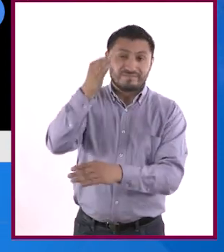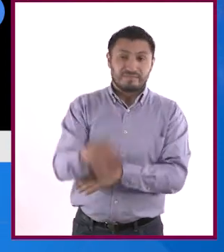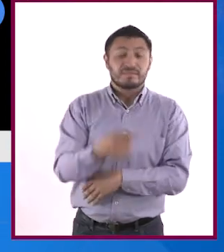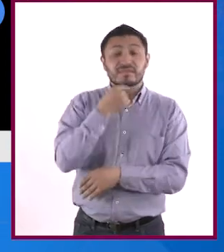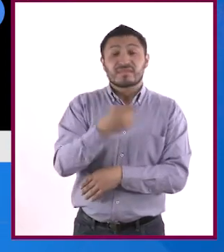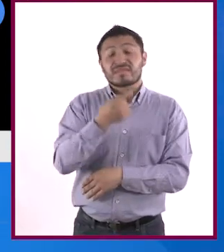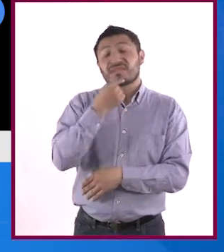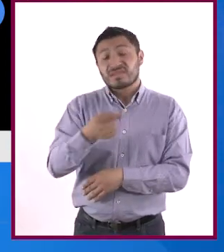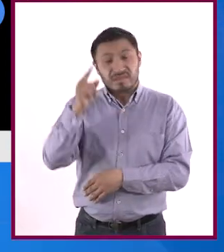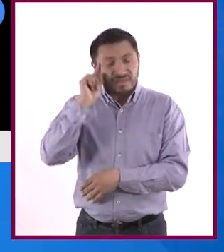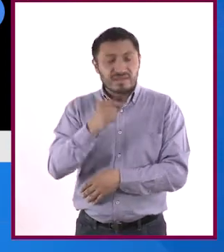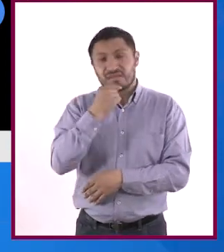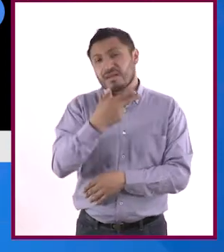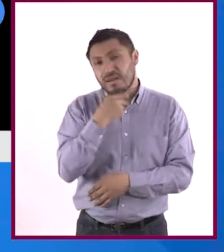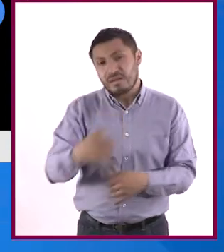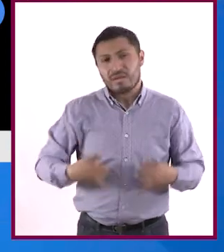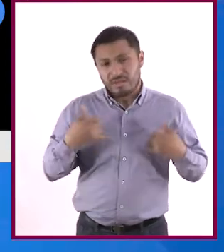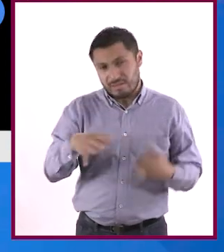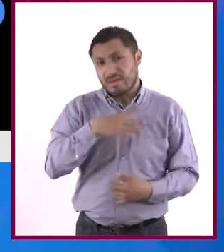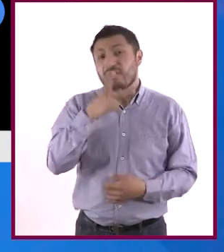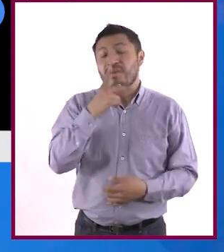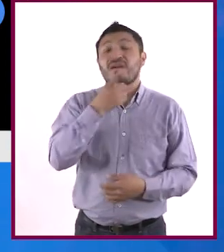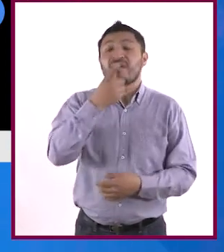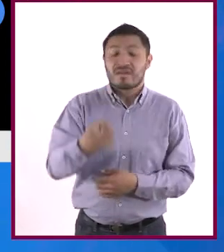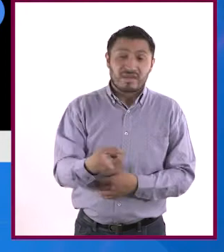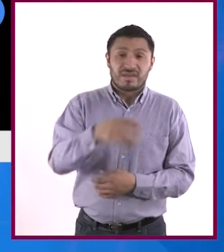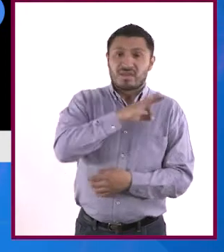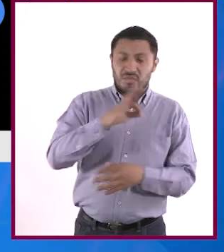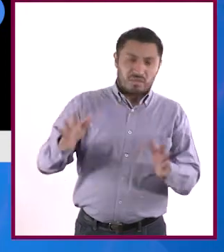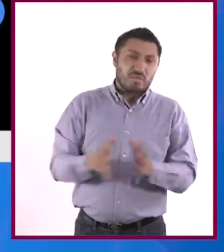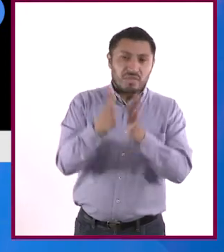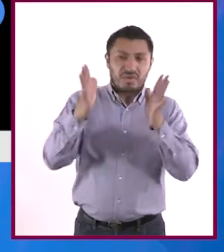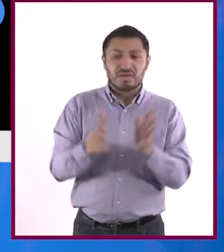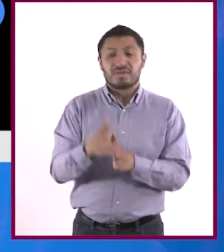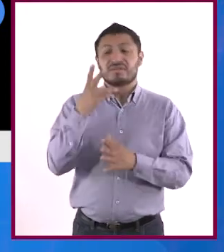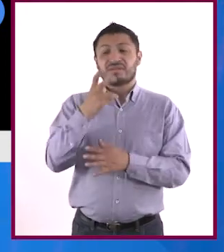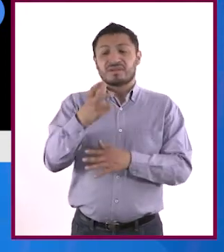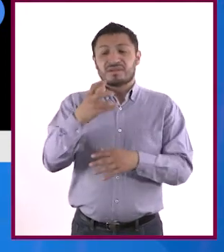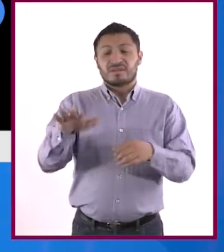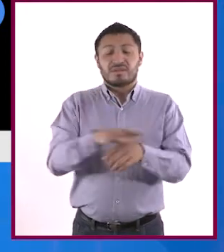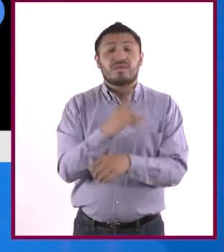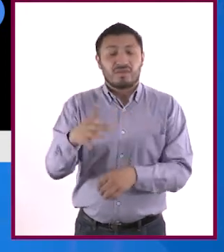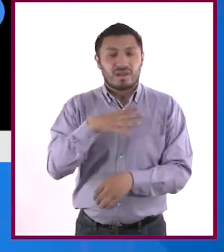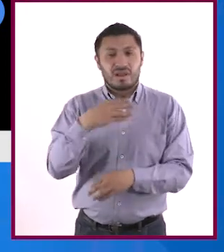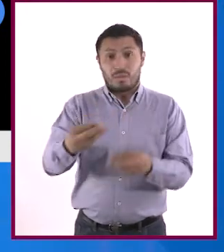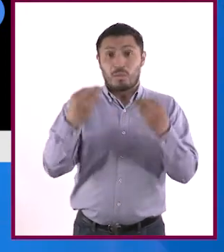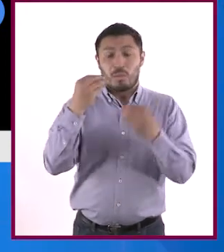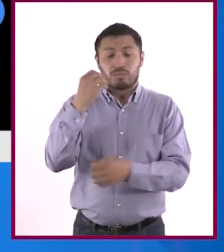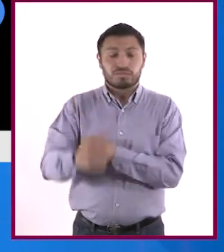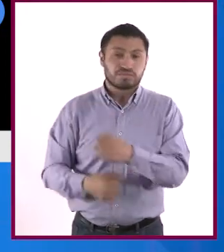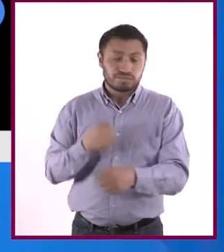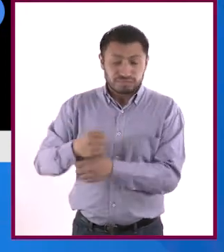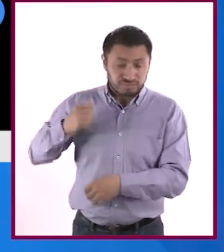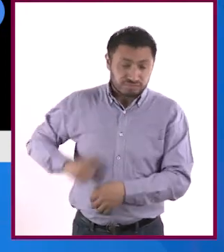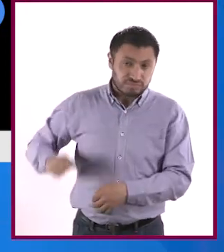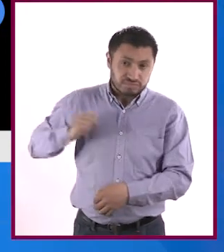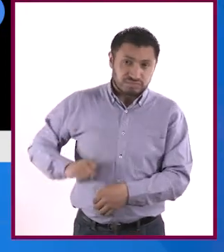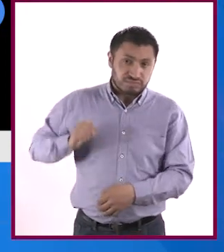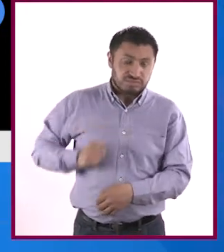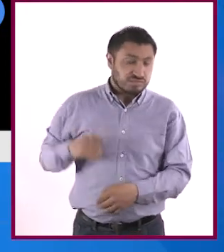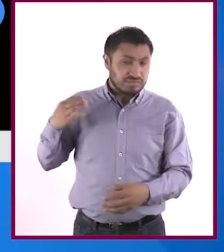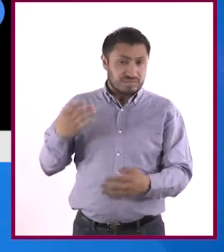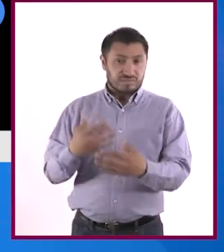los adolescentes tienen una palabra que decir, pueden participar, precisamente porque llevamos muchísimos siglos con esta